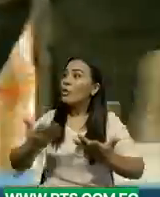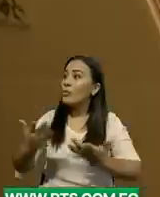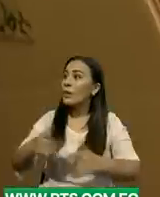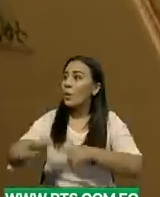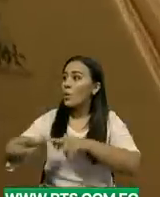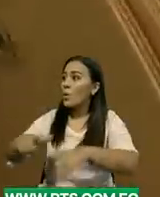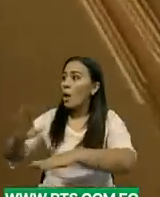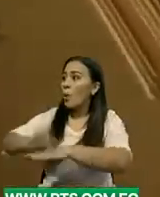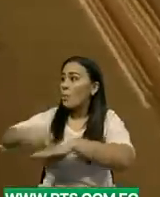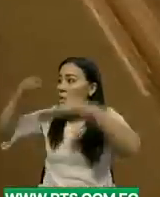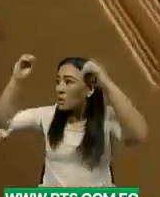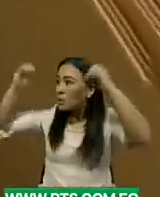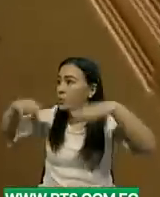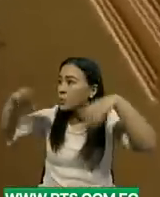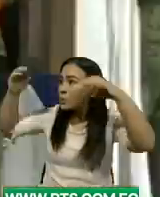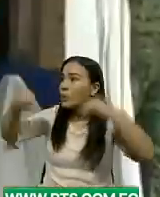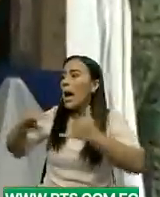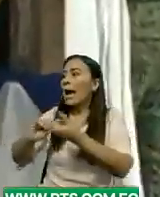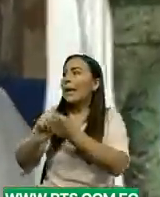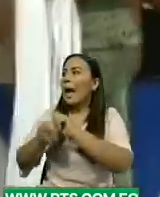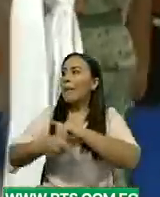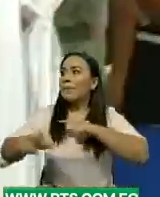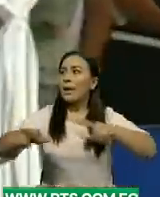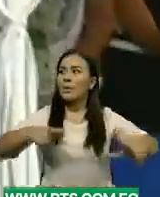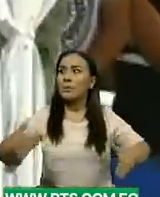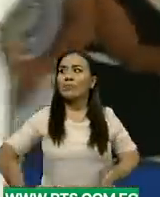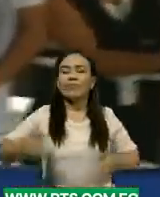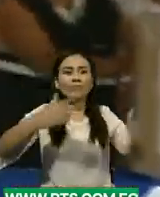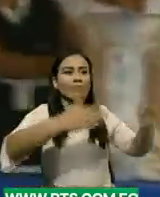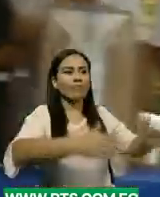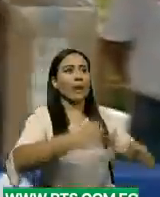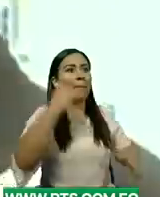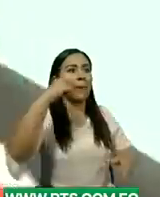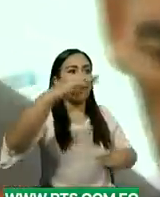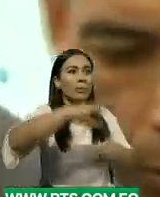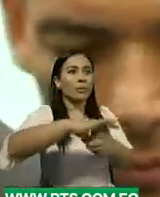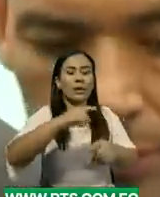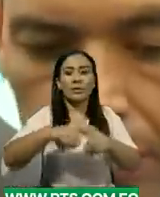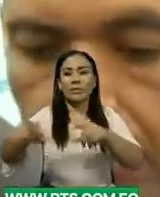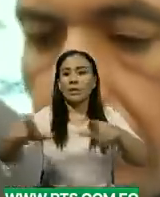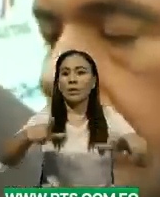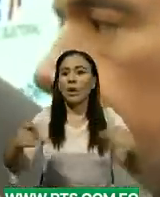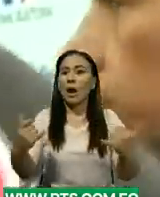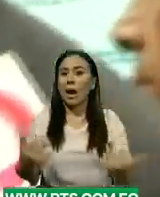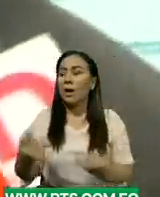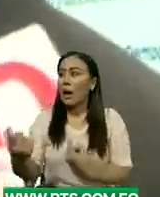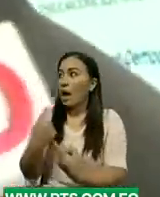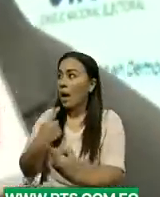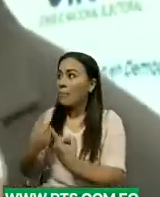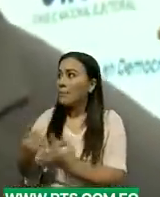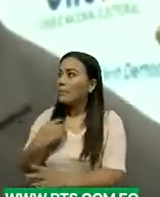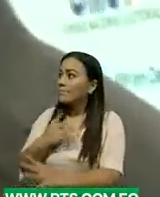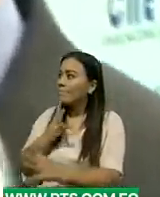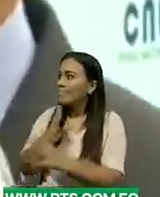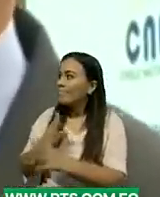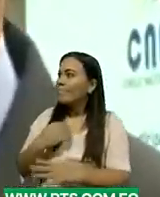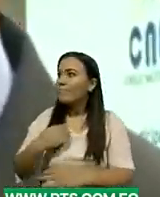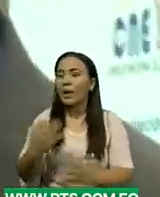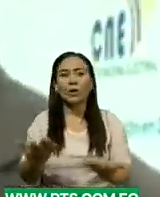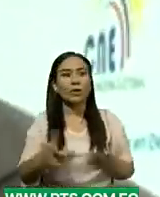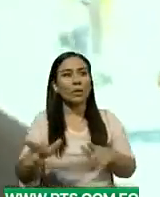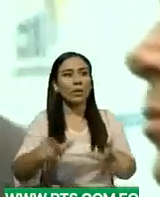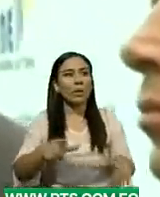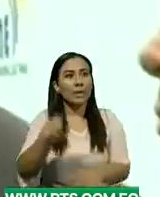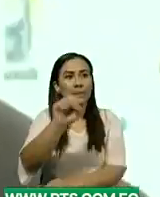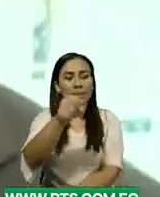las inundaciones habrían cambios de última hora en recintos electorales. Se están reubicando recintos electorales en Luján y Salitre.